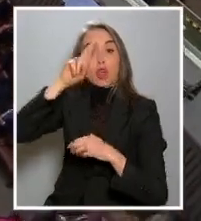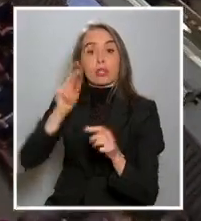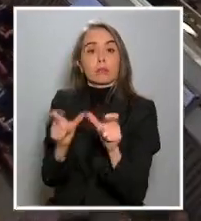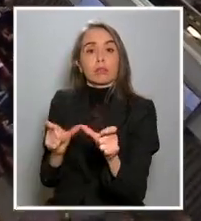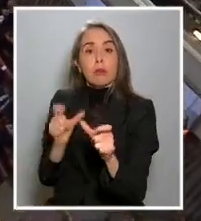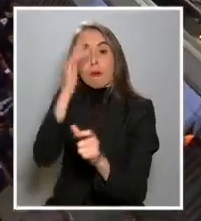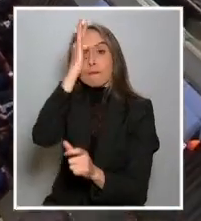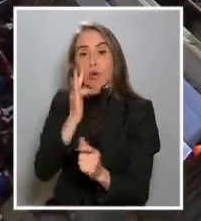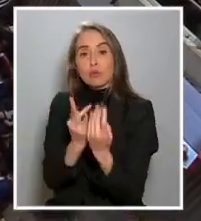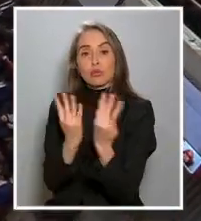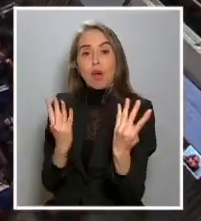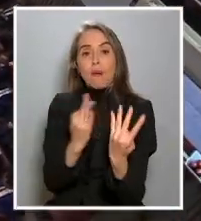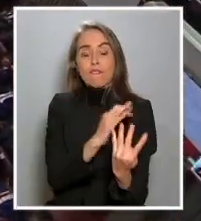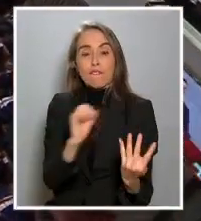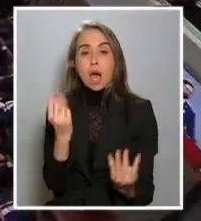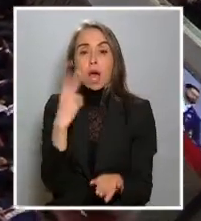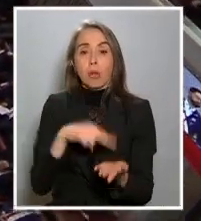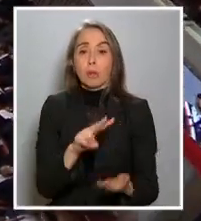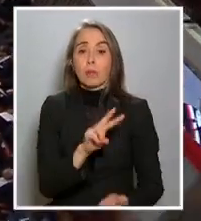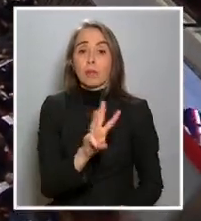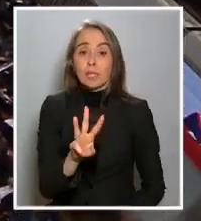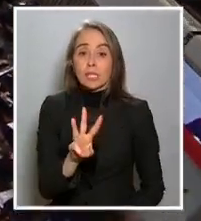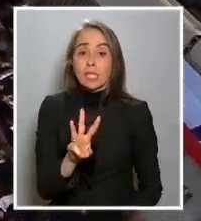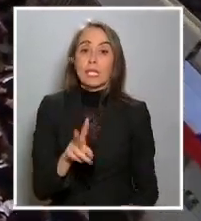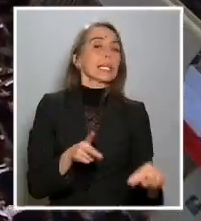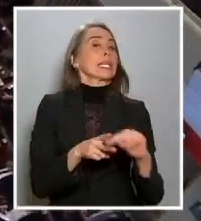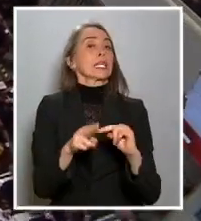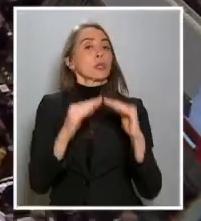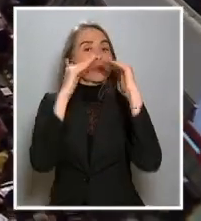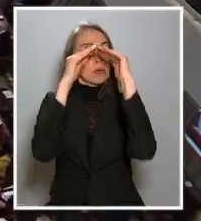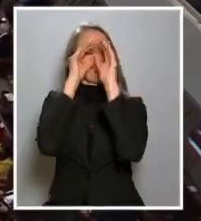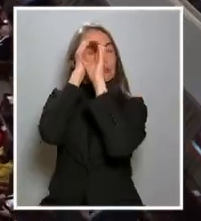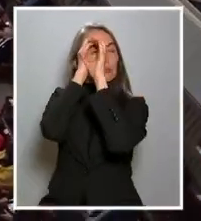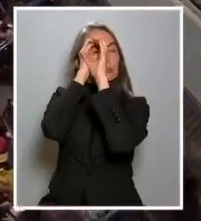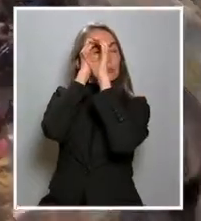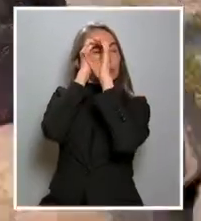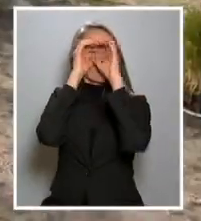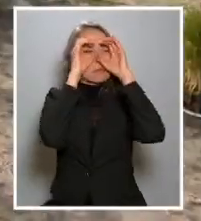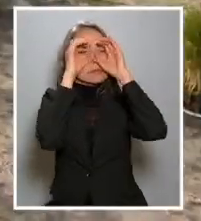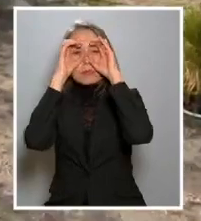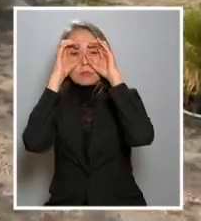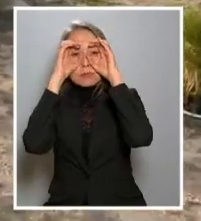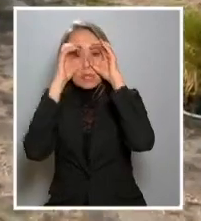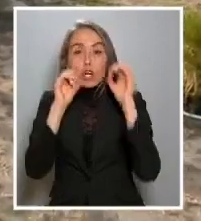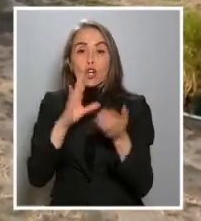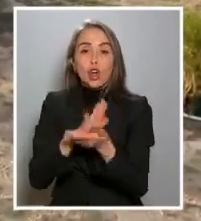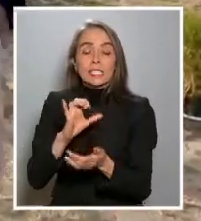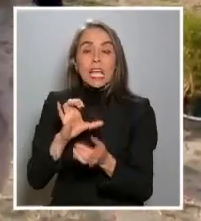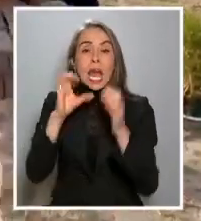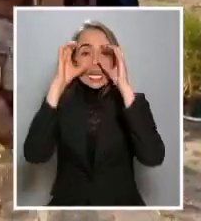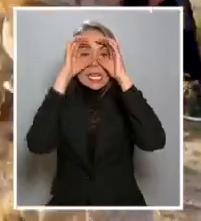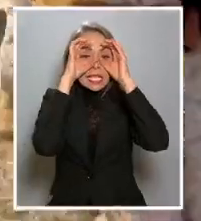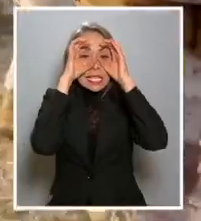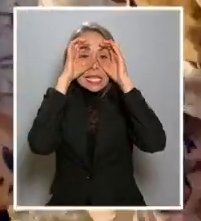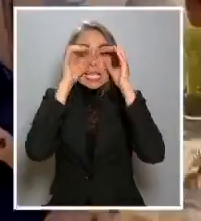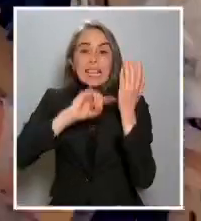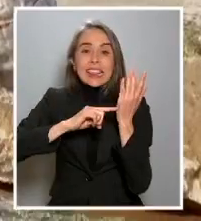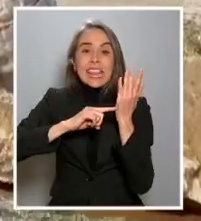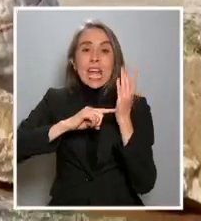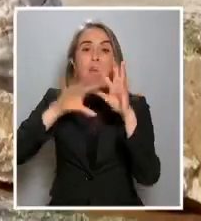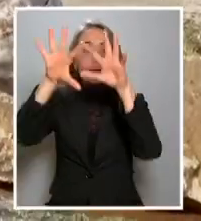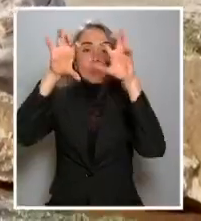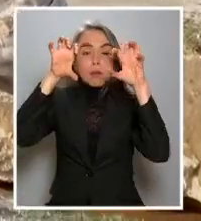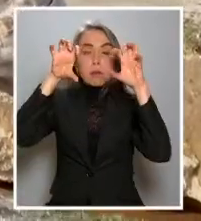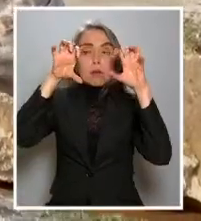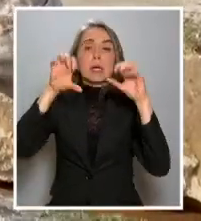En 2023 se inauguró un puesto de observación fronteriza en Colchane y un punto militar con cámaras técnicas, tecnología